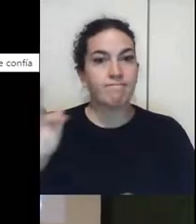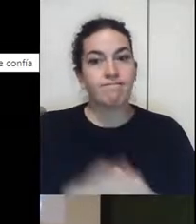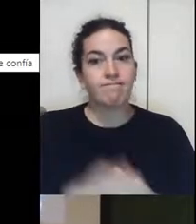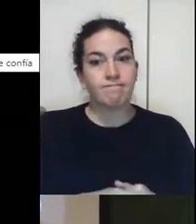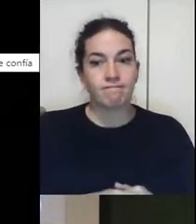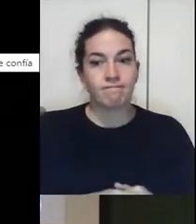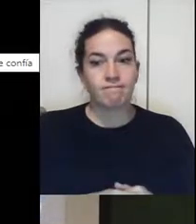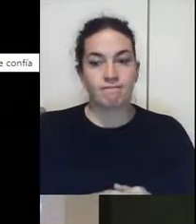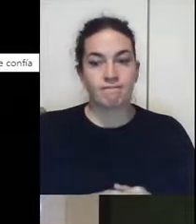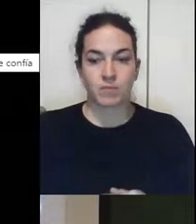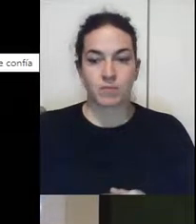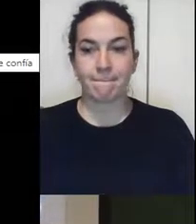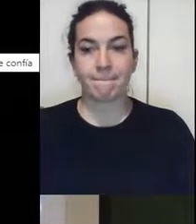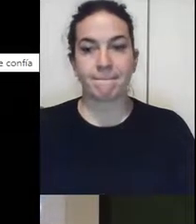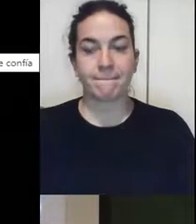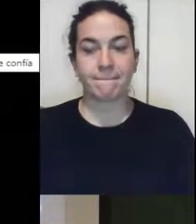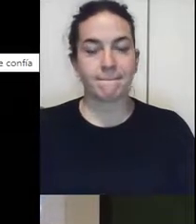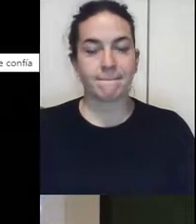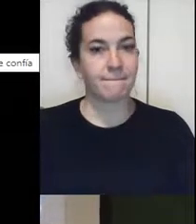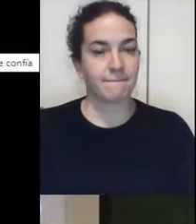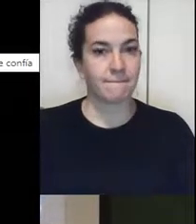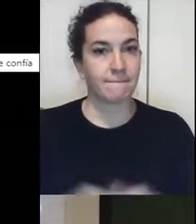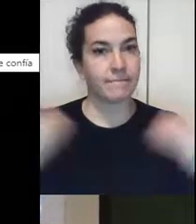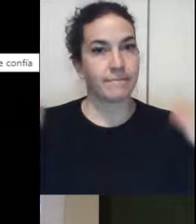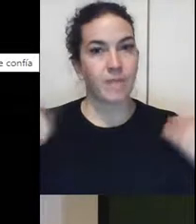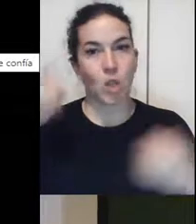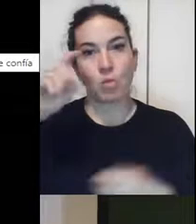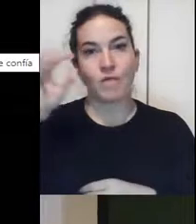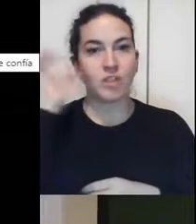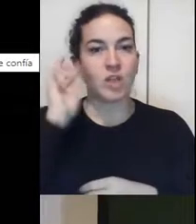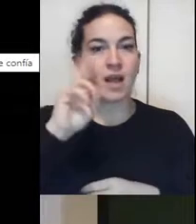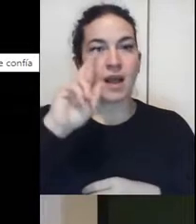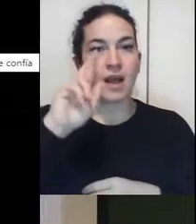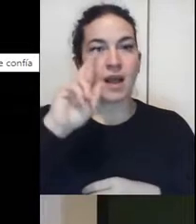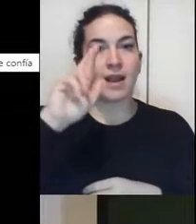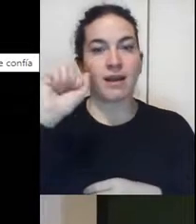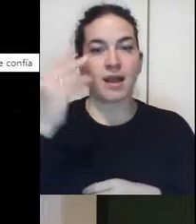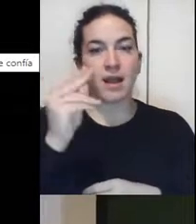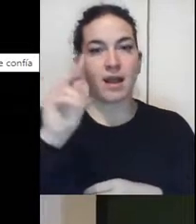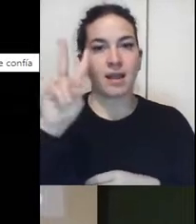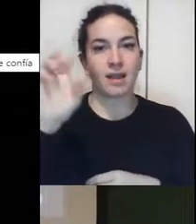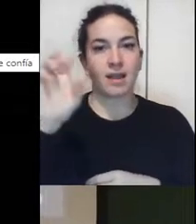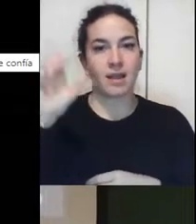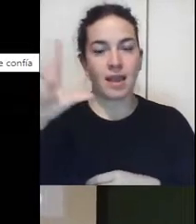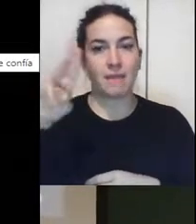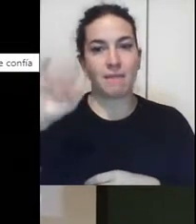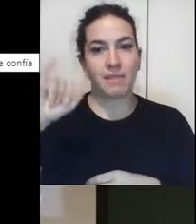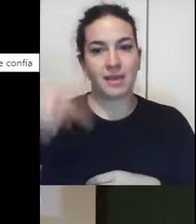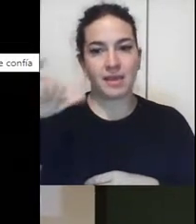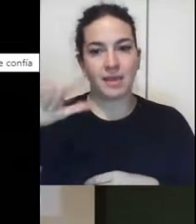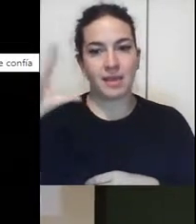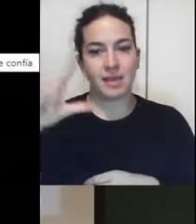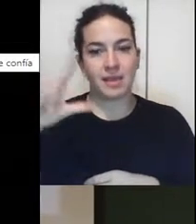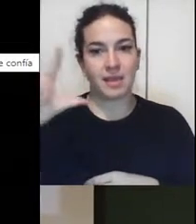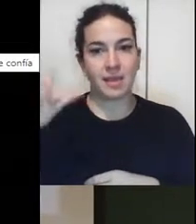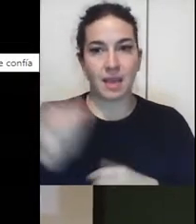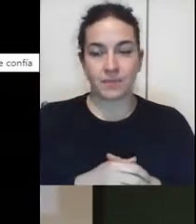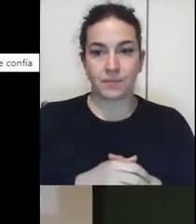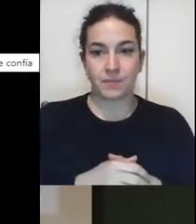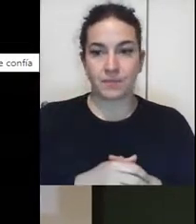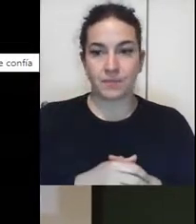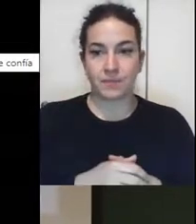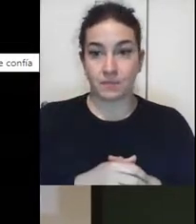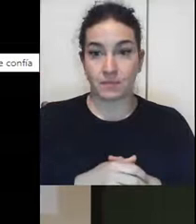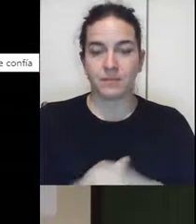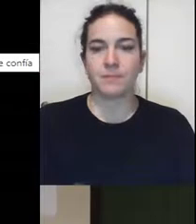siguiente, que es a cargo de la profesora Raquel Pinilla Gómez, titulada Práctica Formativa de Exposición Oral